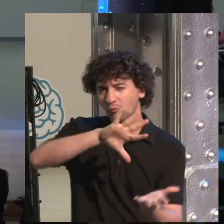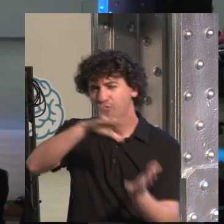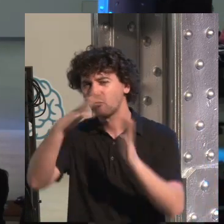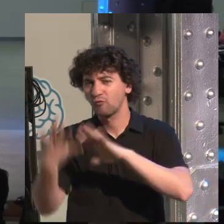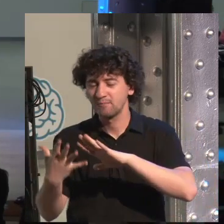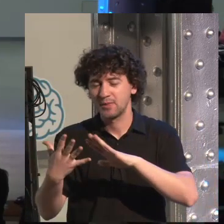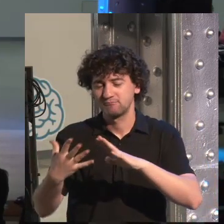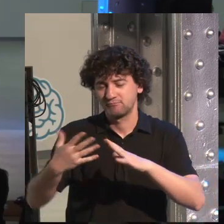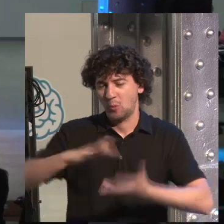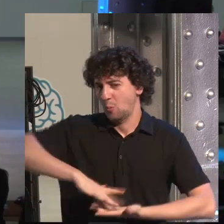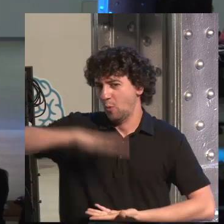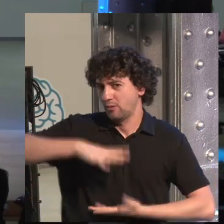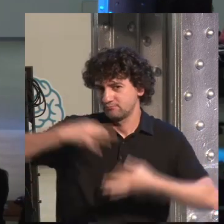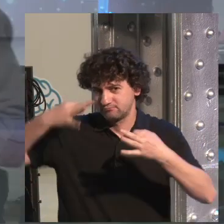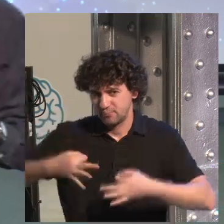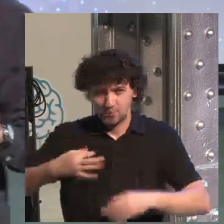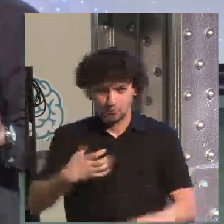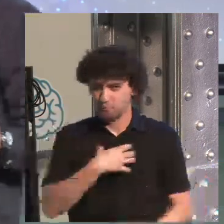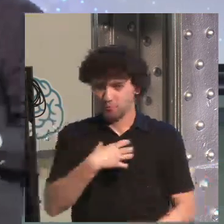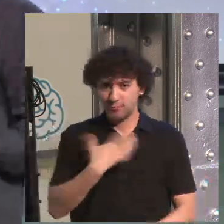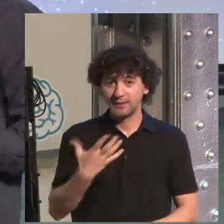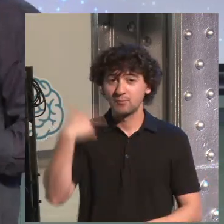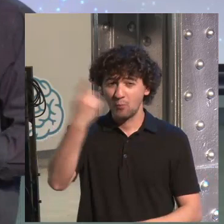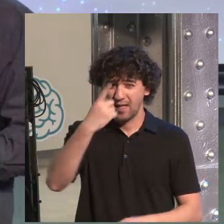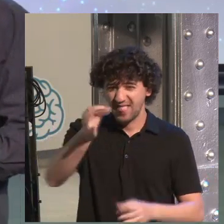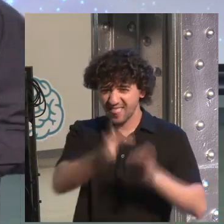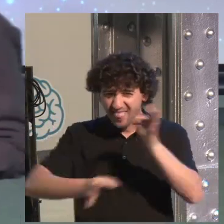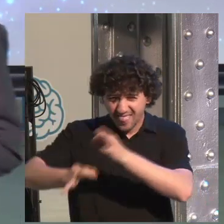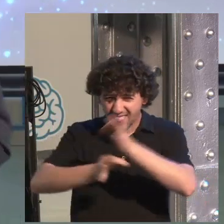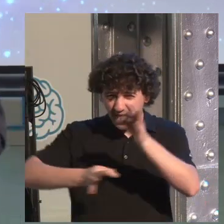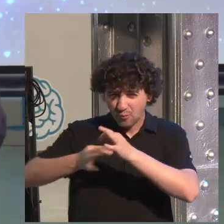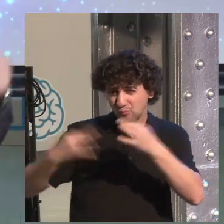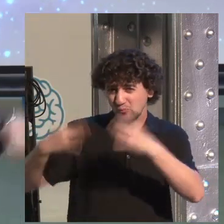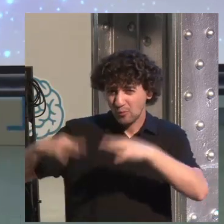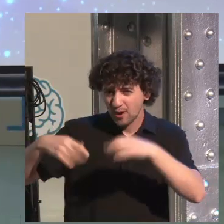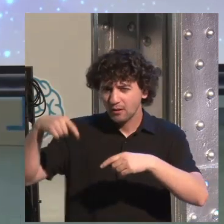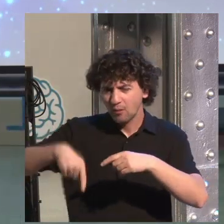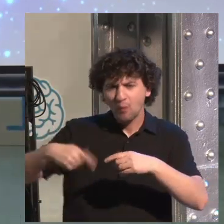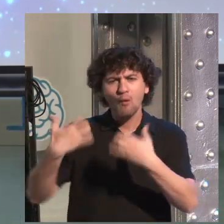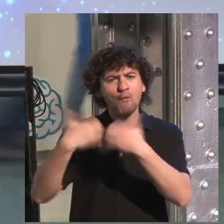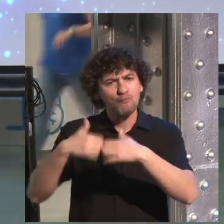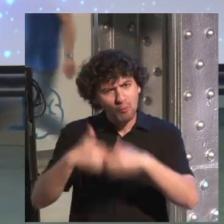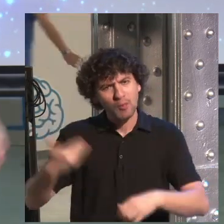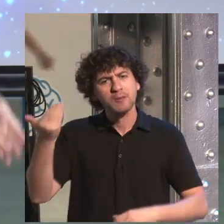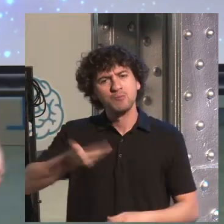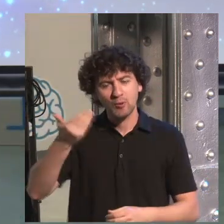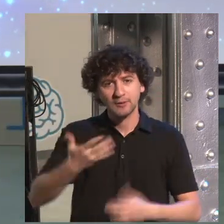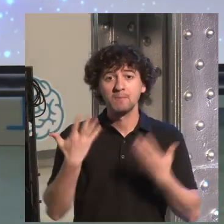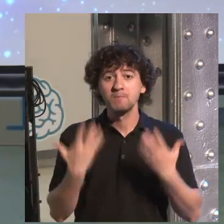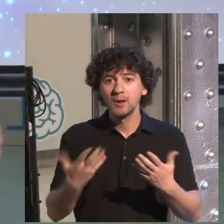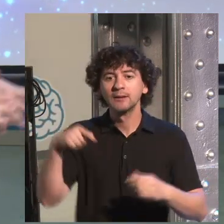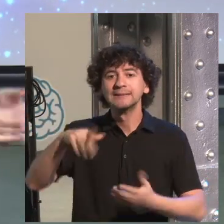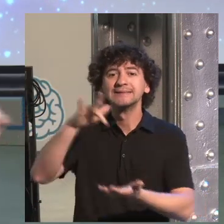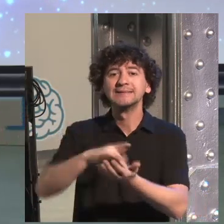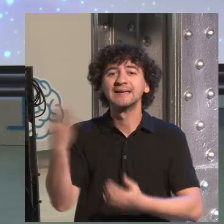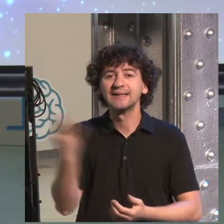biológicamente hablando. Y el segundo es que las células gliales ya tienen funciones muy importantes. Lo que pasa es que aquí ocurre lo que yo